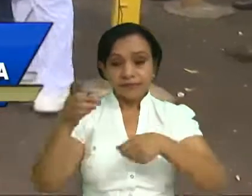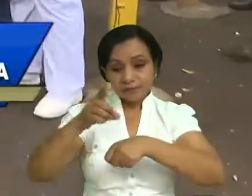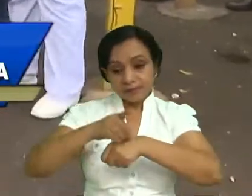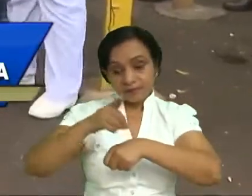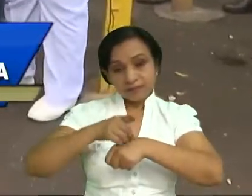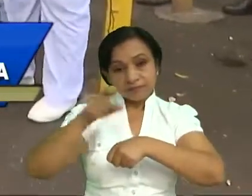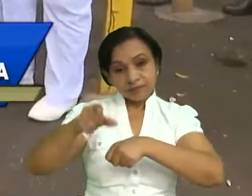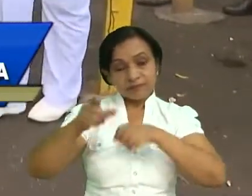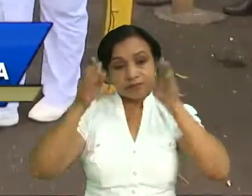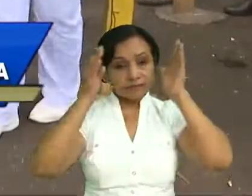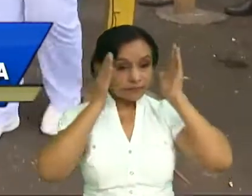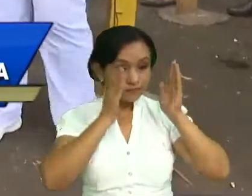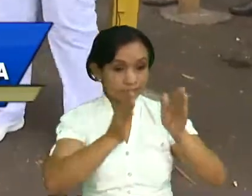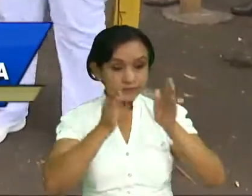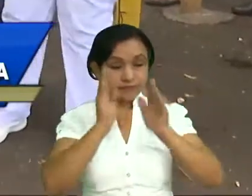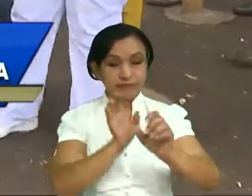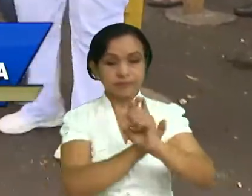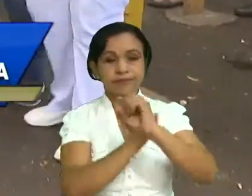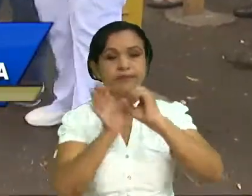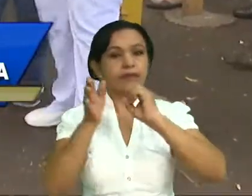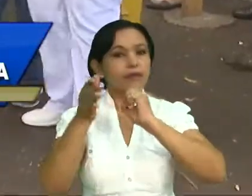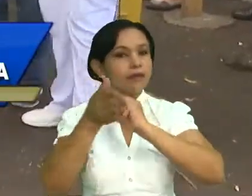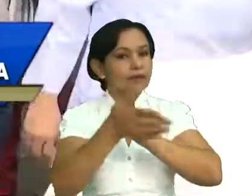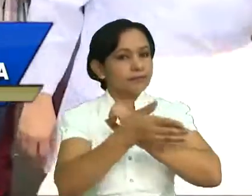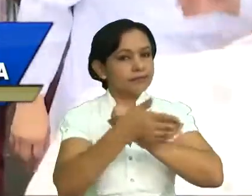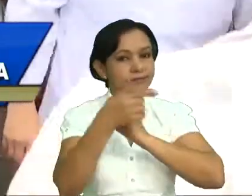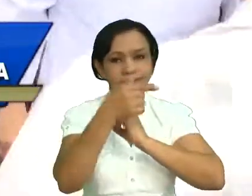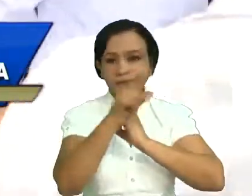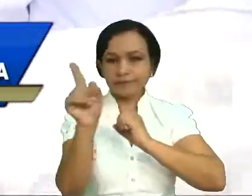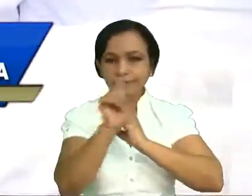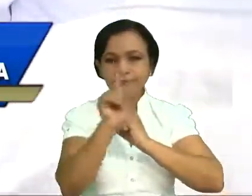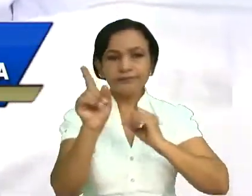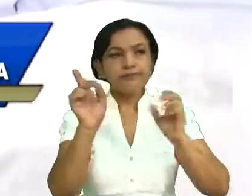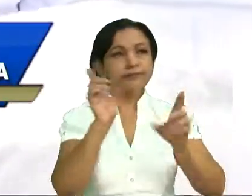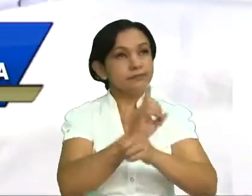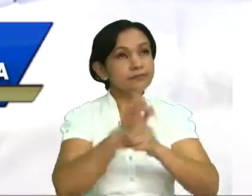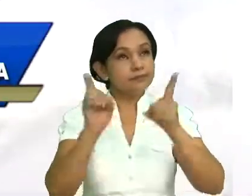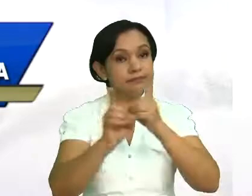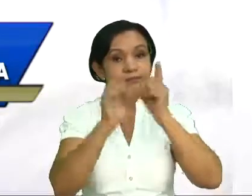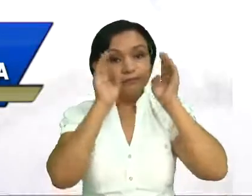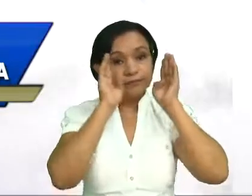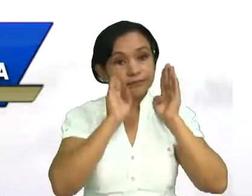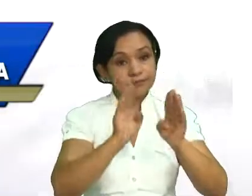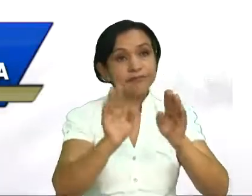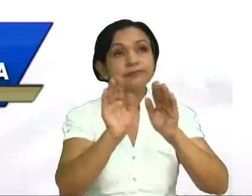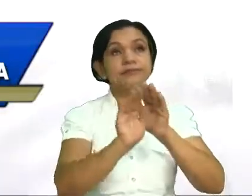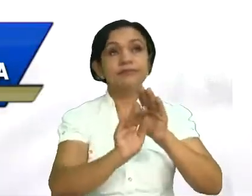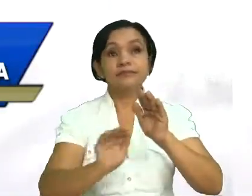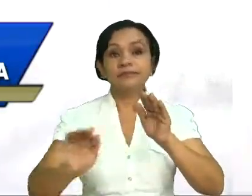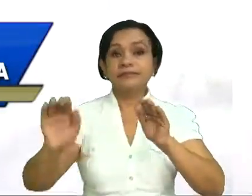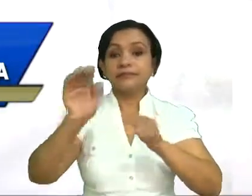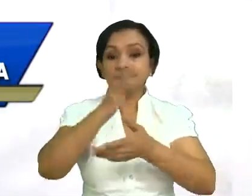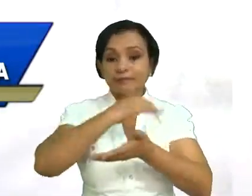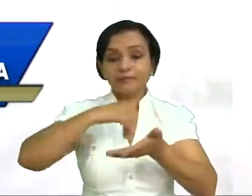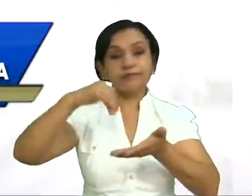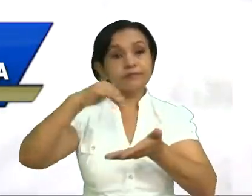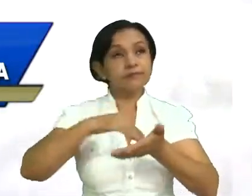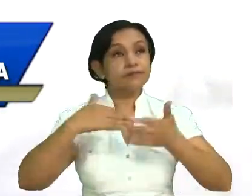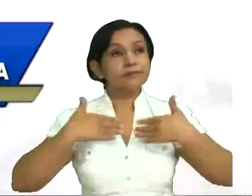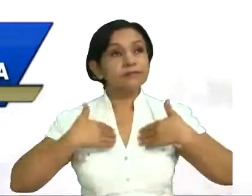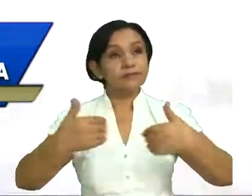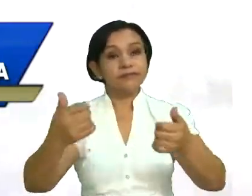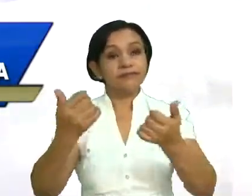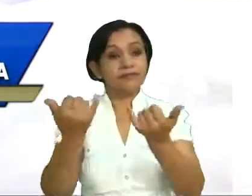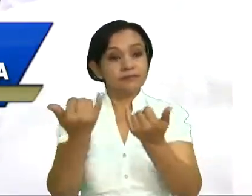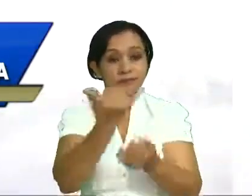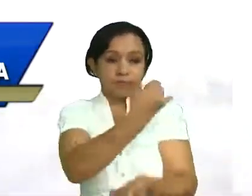atendiendo específicamente el coronavirus, tenemos que atender, porque tenemos nosotros fiebre, tenemos que acudir al centro de salud o al hospital